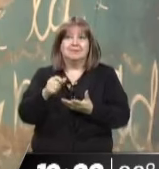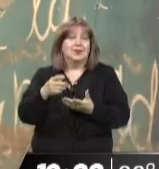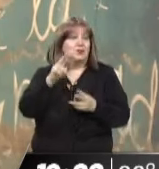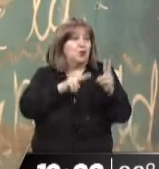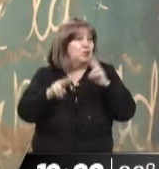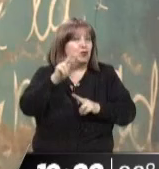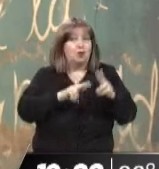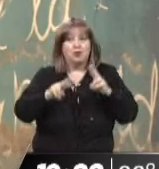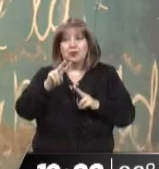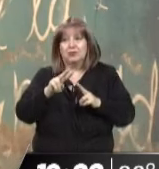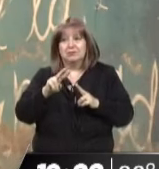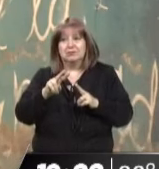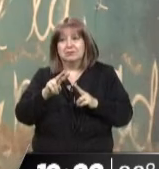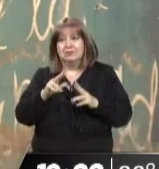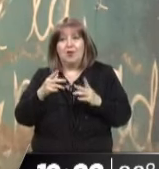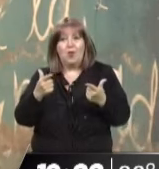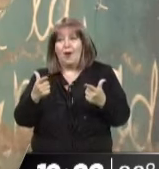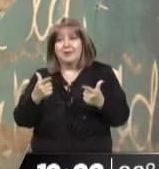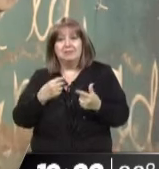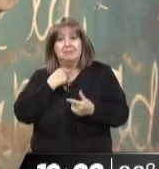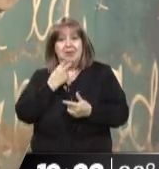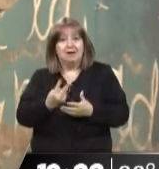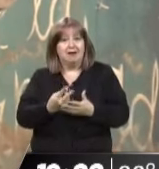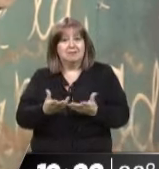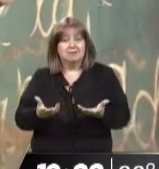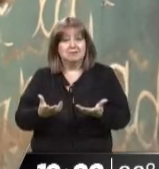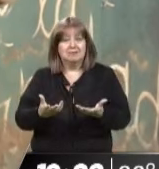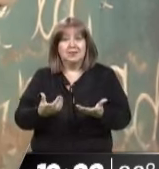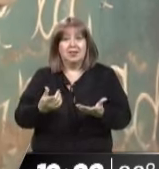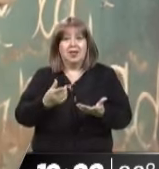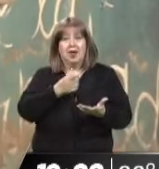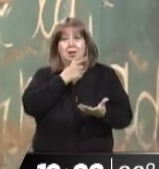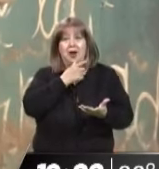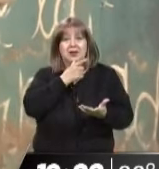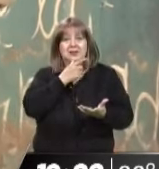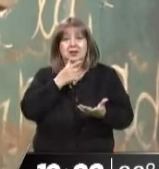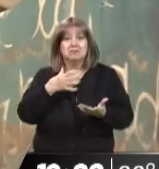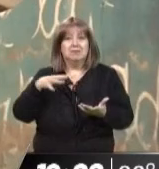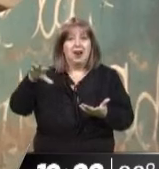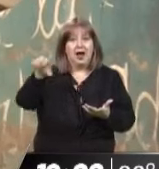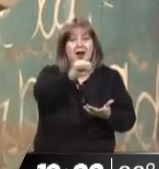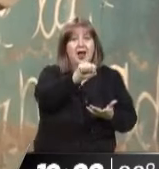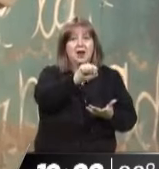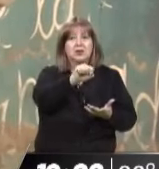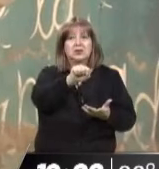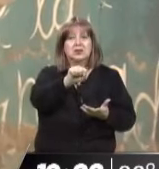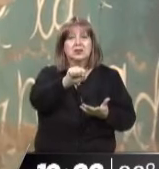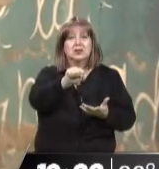fue el chivo expiatorio, digamos, de estos tipos, la excusa perfecta para